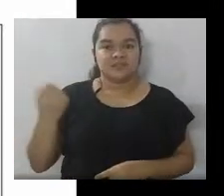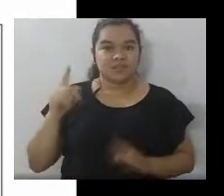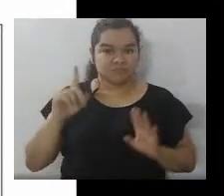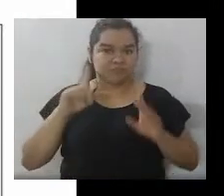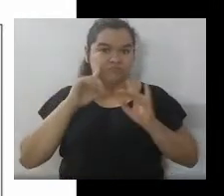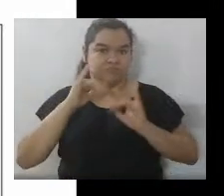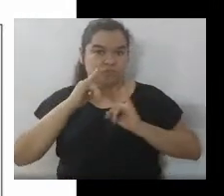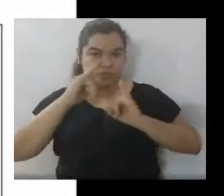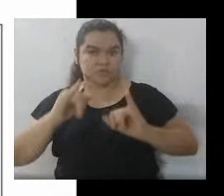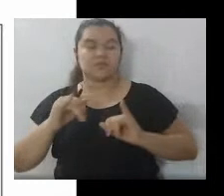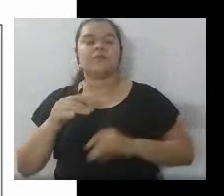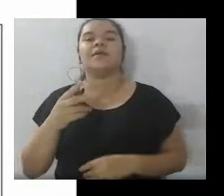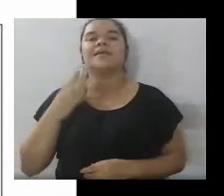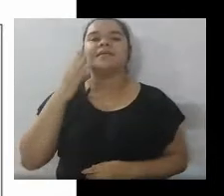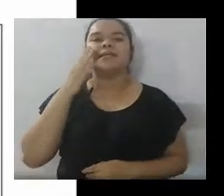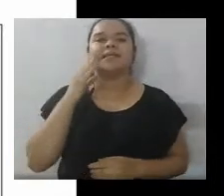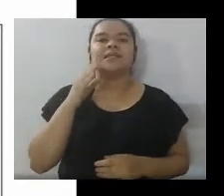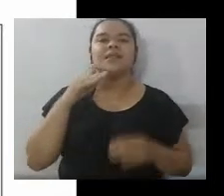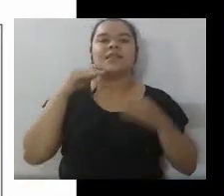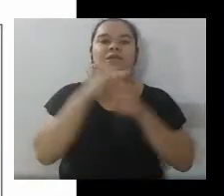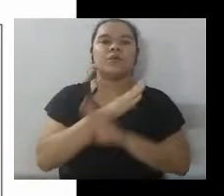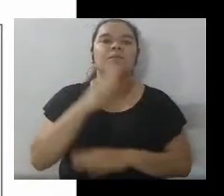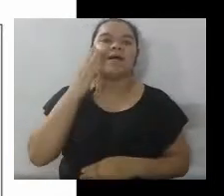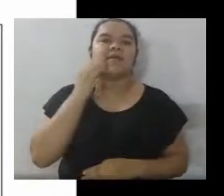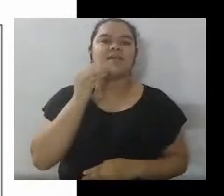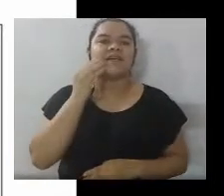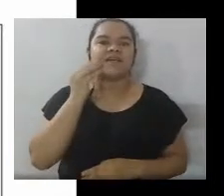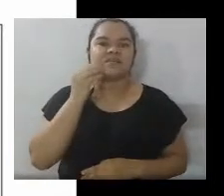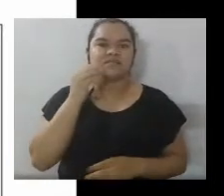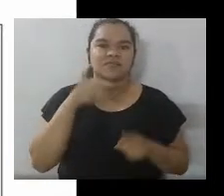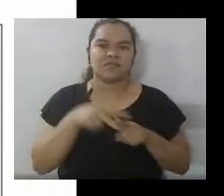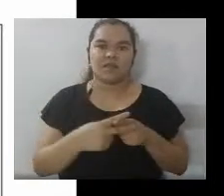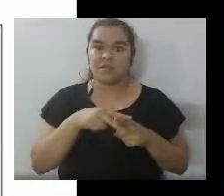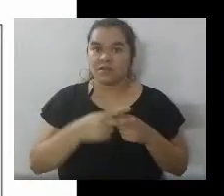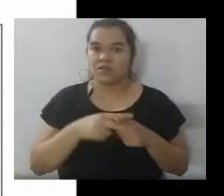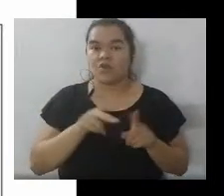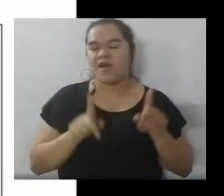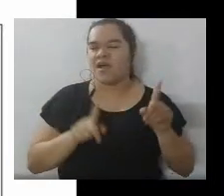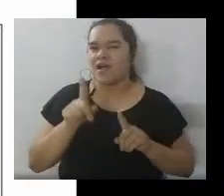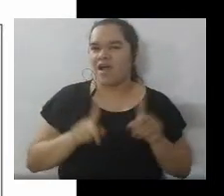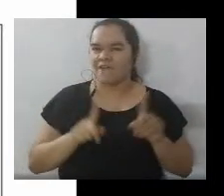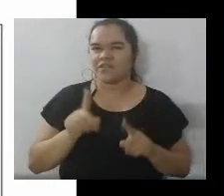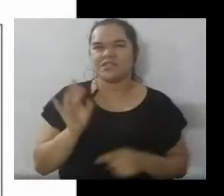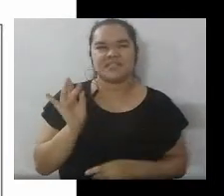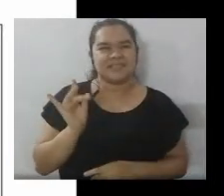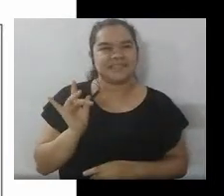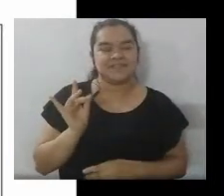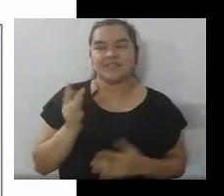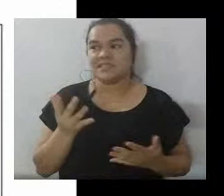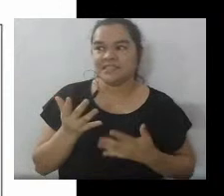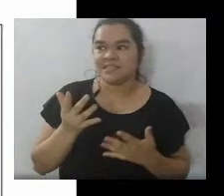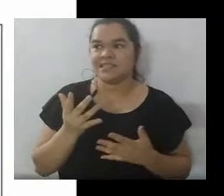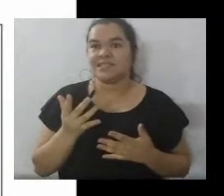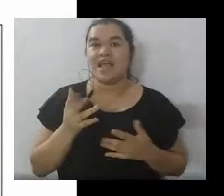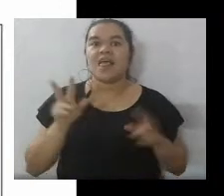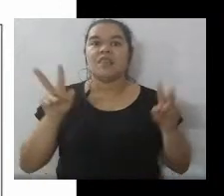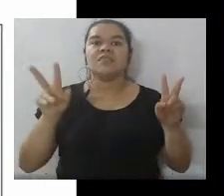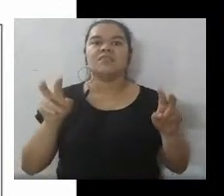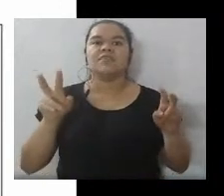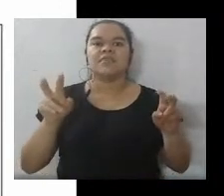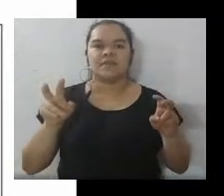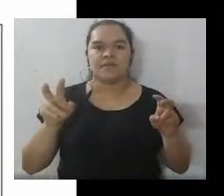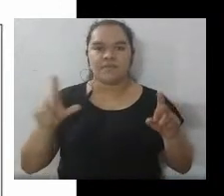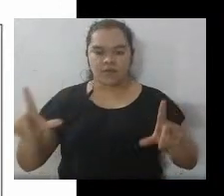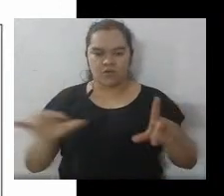¿no? Hoy por hoy es una de las barreras que a veces se complica cruzar, tiene que ver con